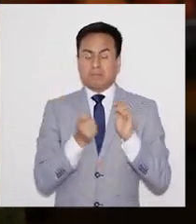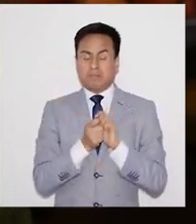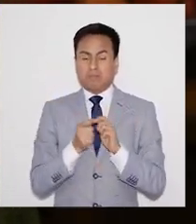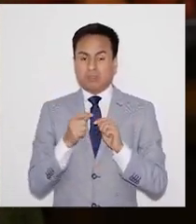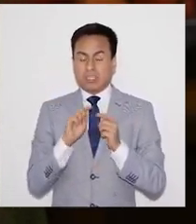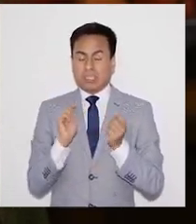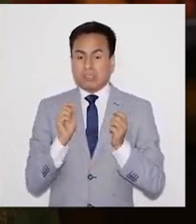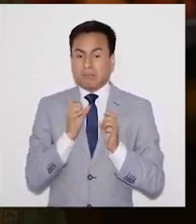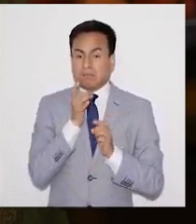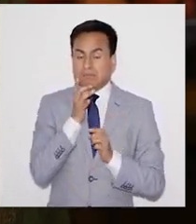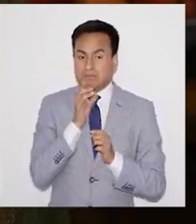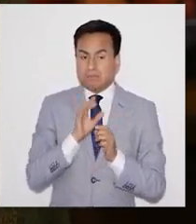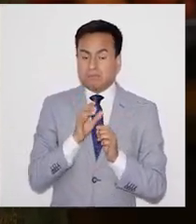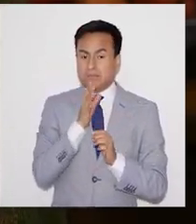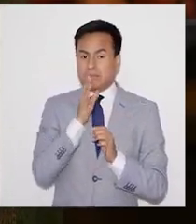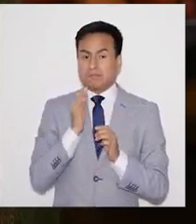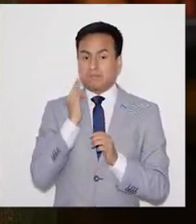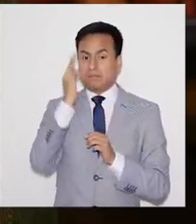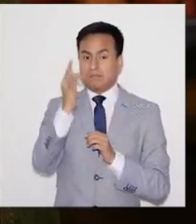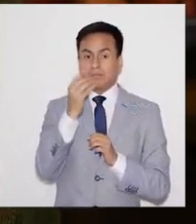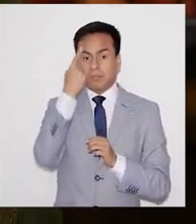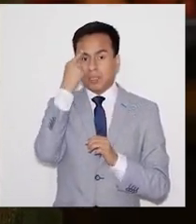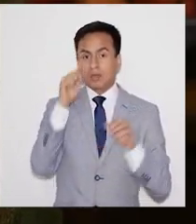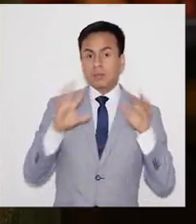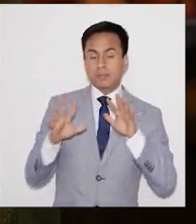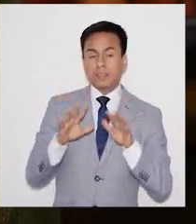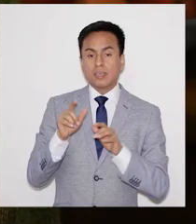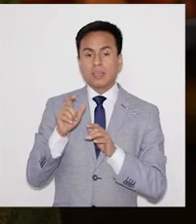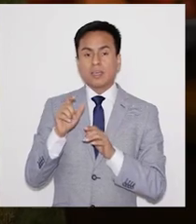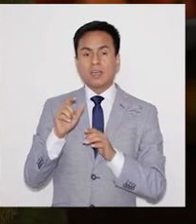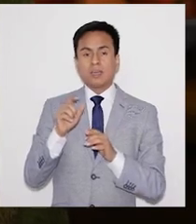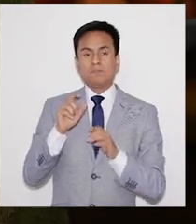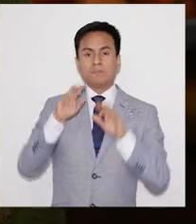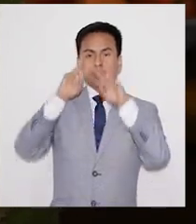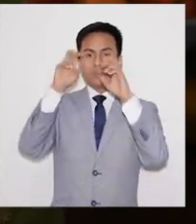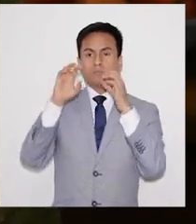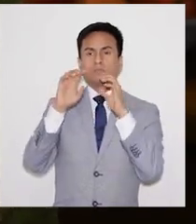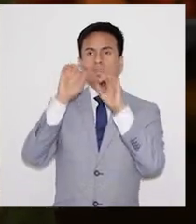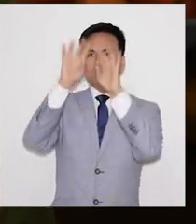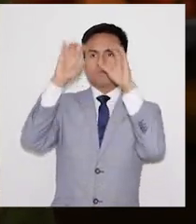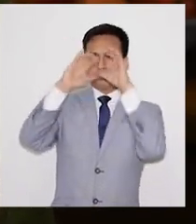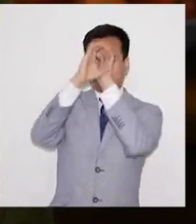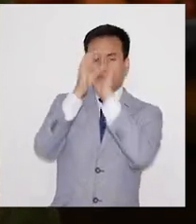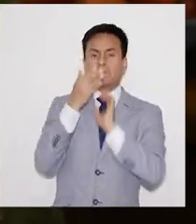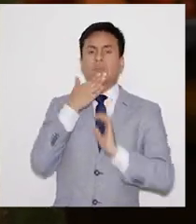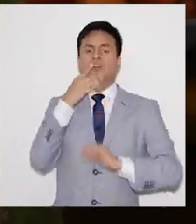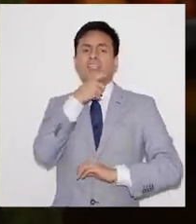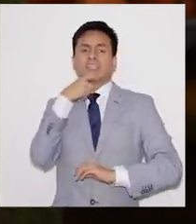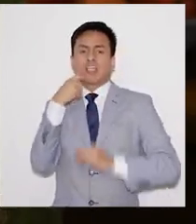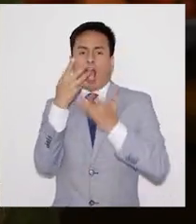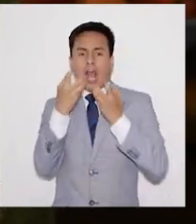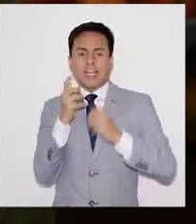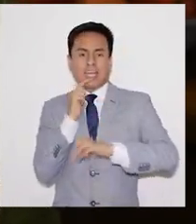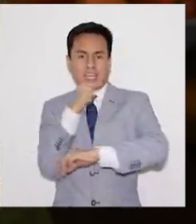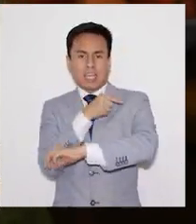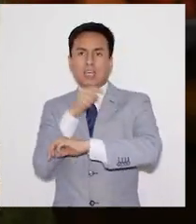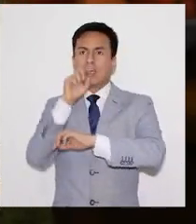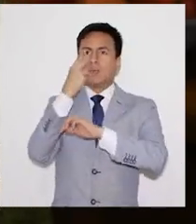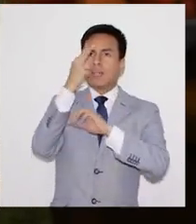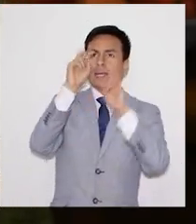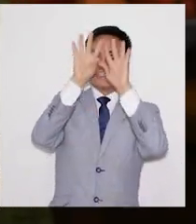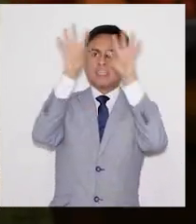cosa. Pero aparentemente los astrónomos queremos el mejor desierto del mundo para poder mirar el